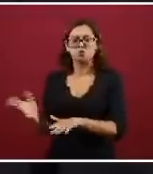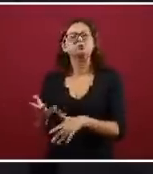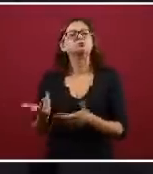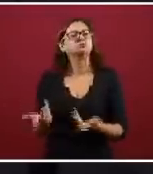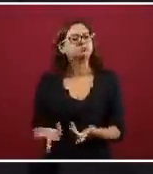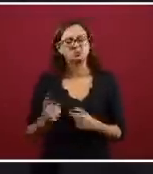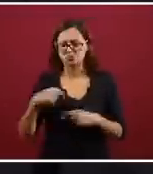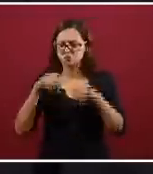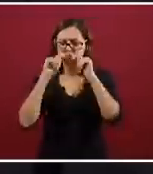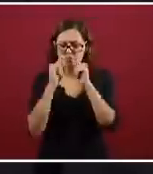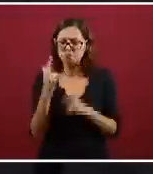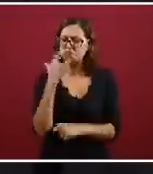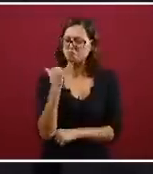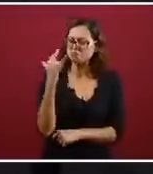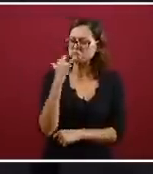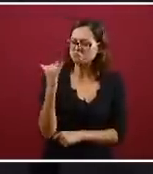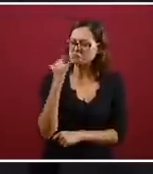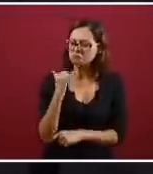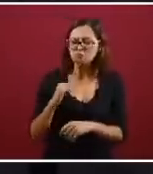movimiento social,